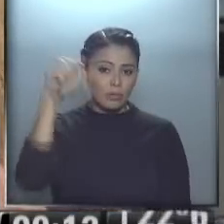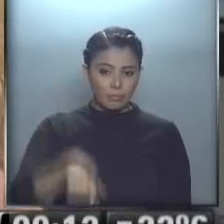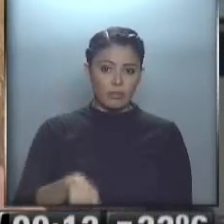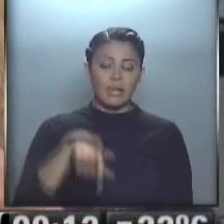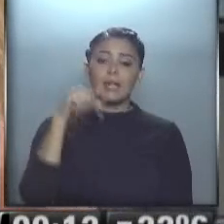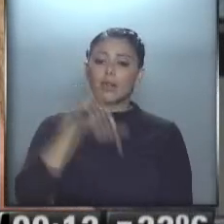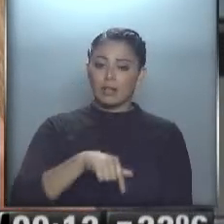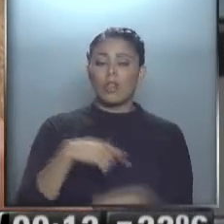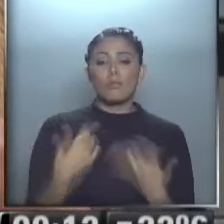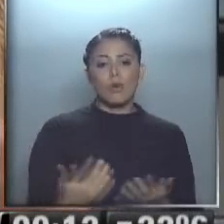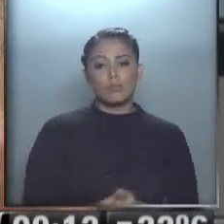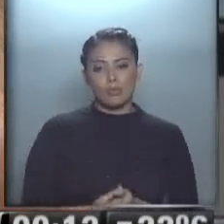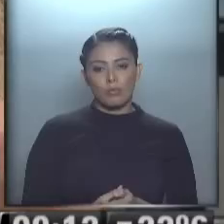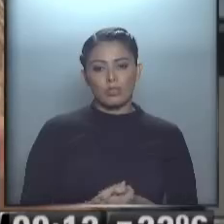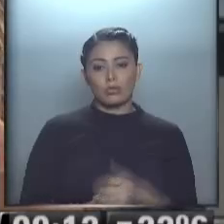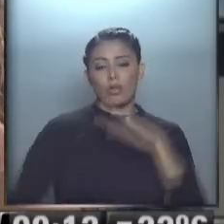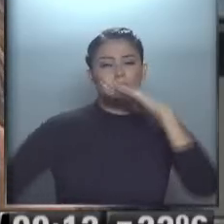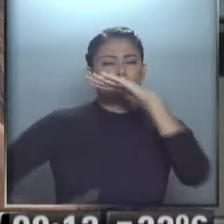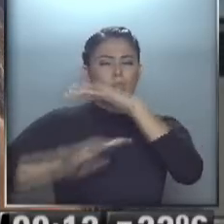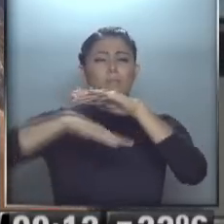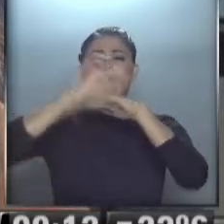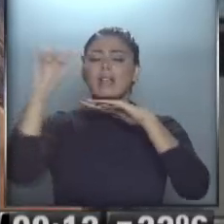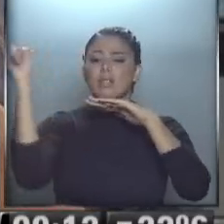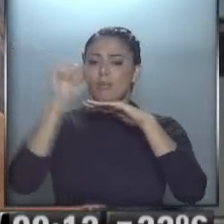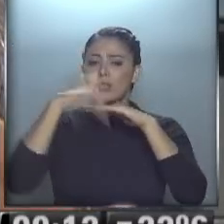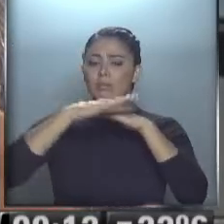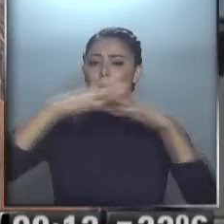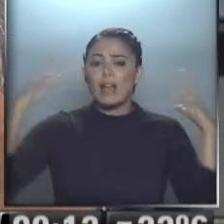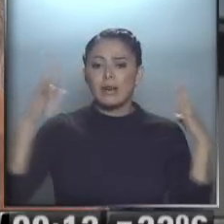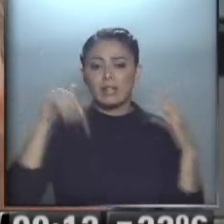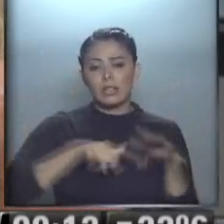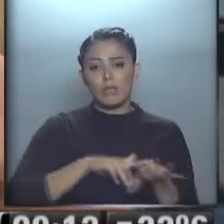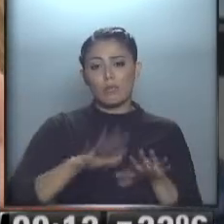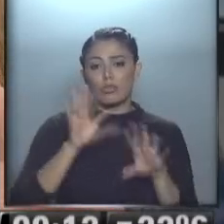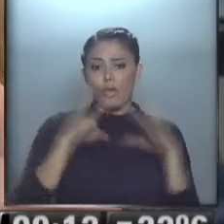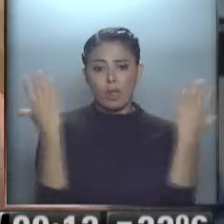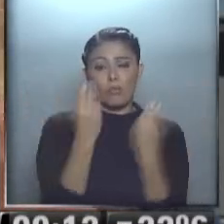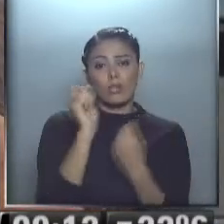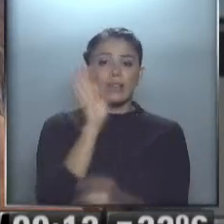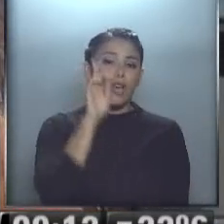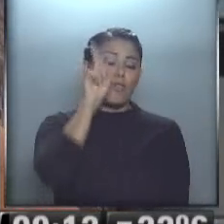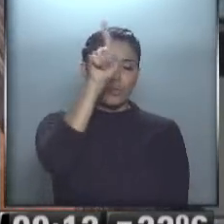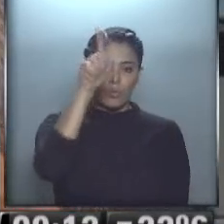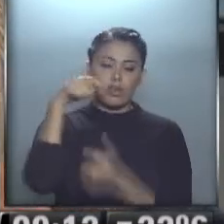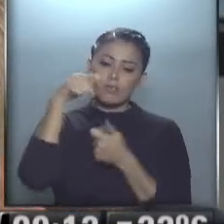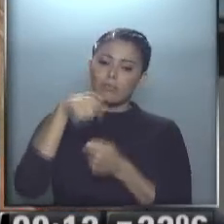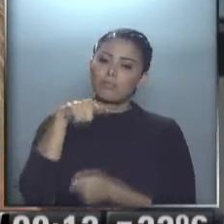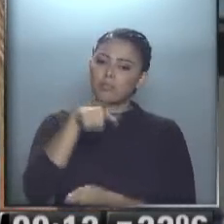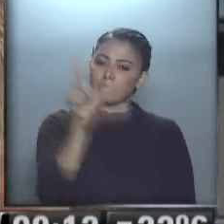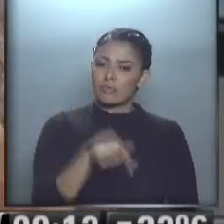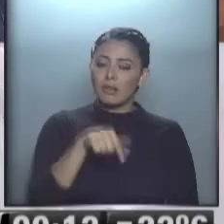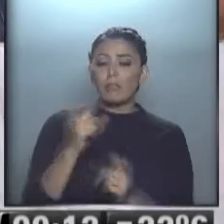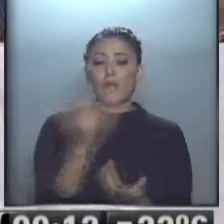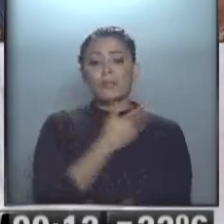hackeado por supuesto por la potencia más importante y más grande en este momento del planeta que es los Estados Unidos de Norteamérica y el presidente